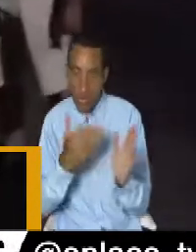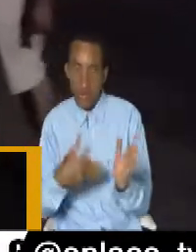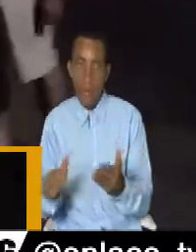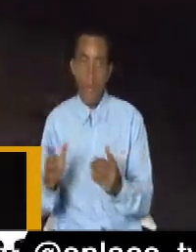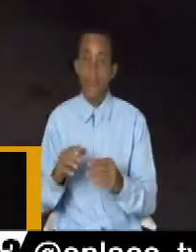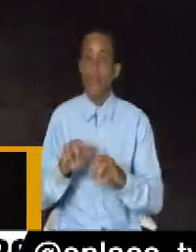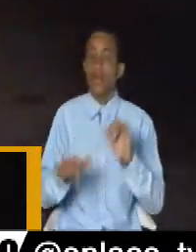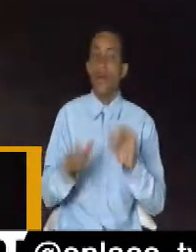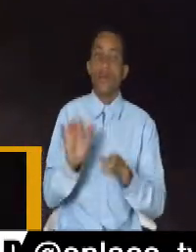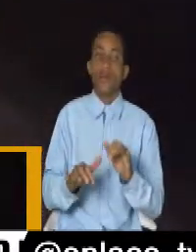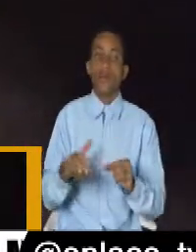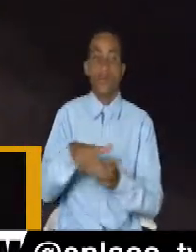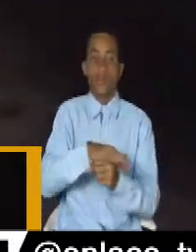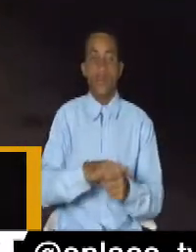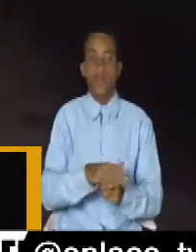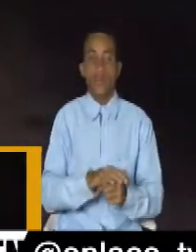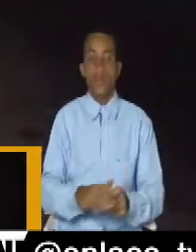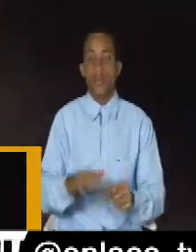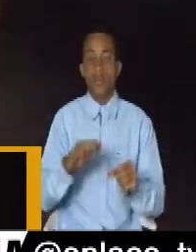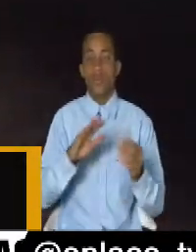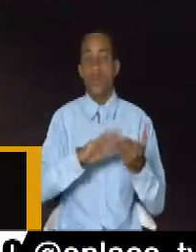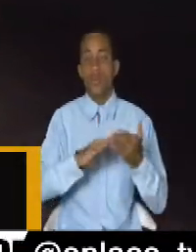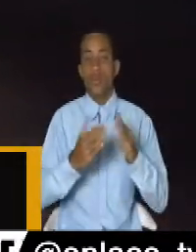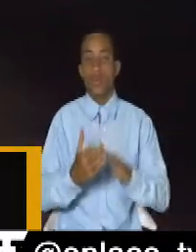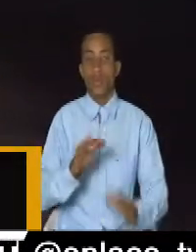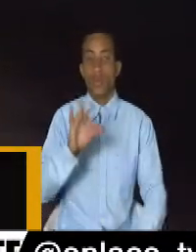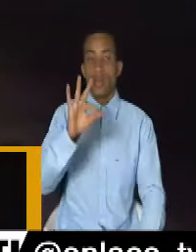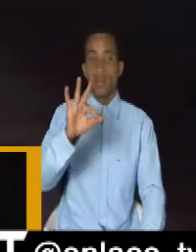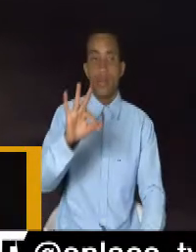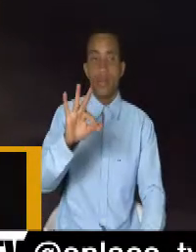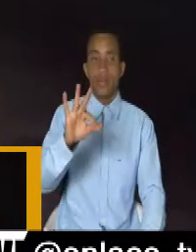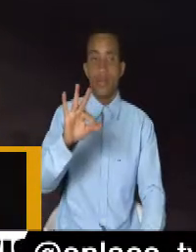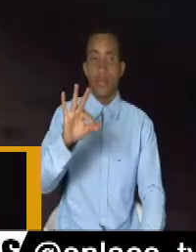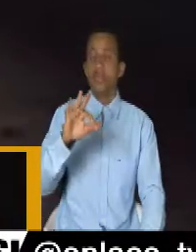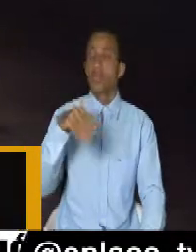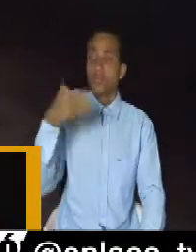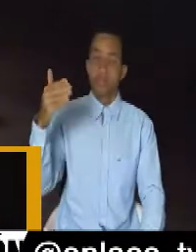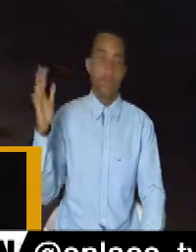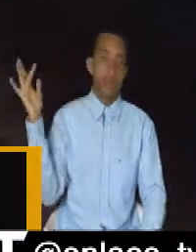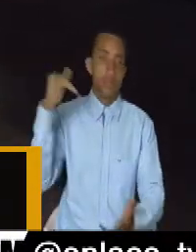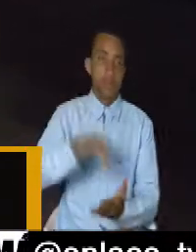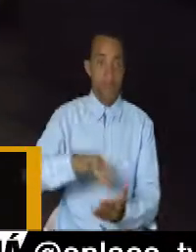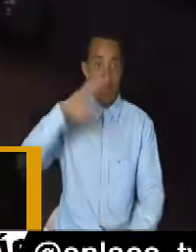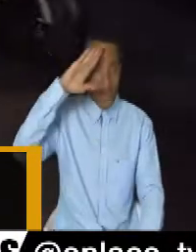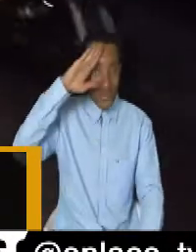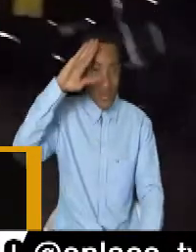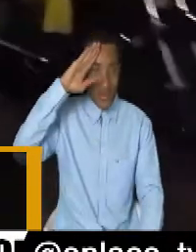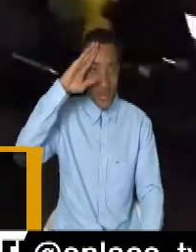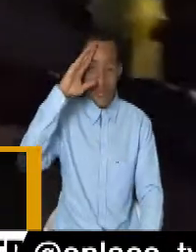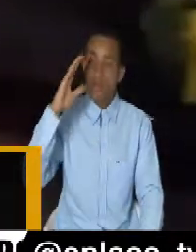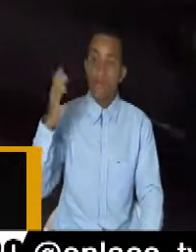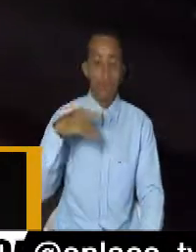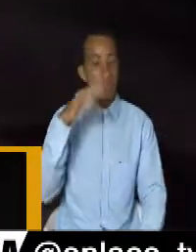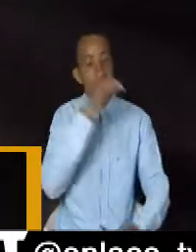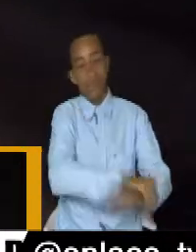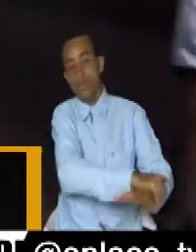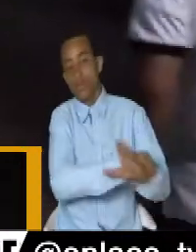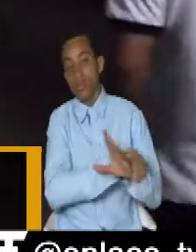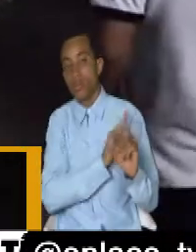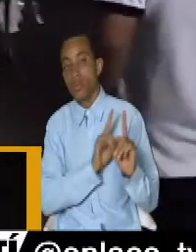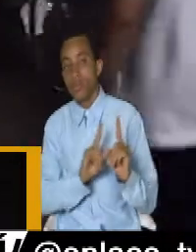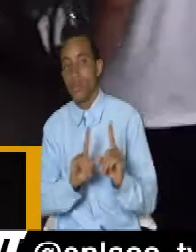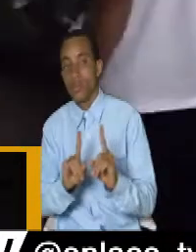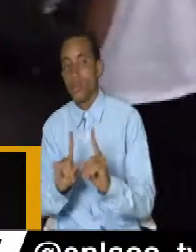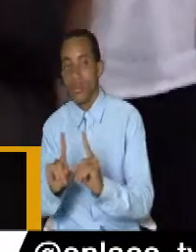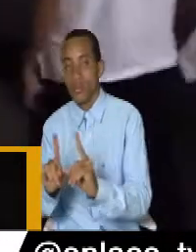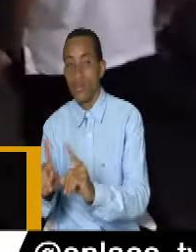la Comuna 3. Minutos después, llegó al lugar la policía, quienes trasladaron al presunto ladrón a la estación del muelle.